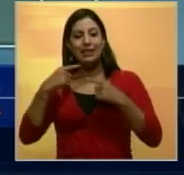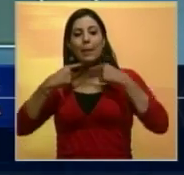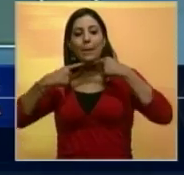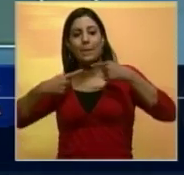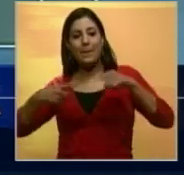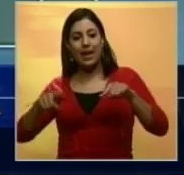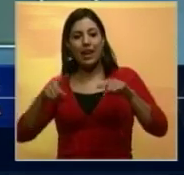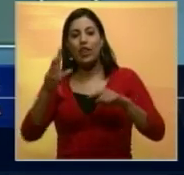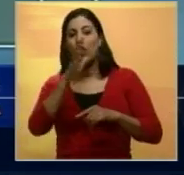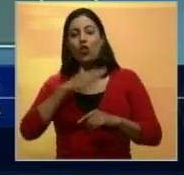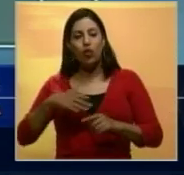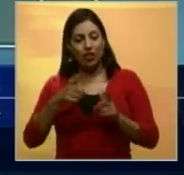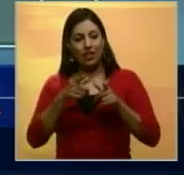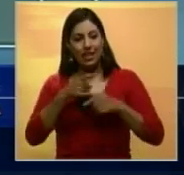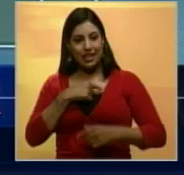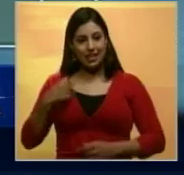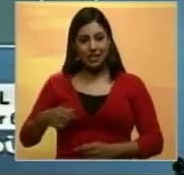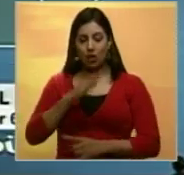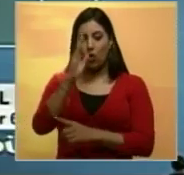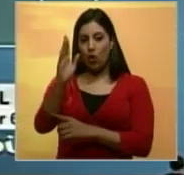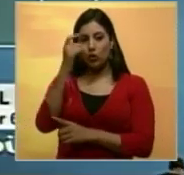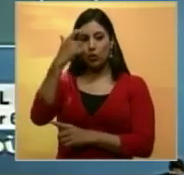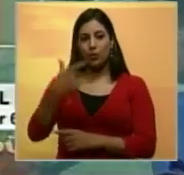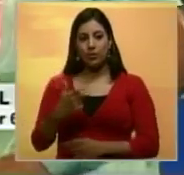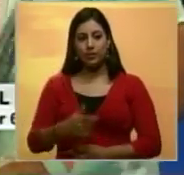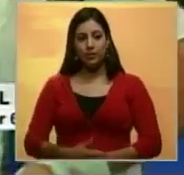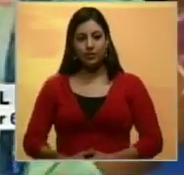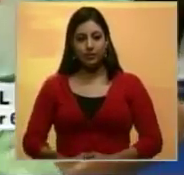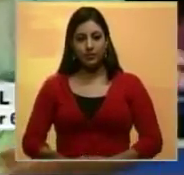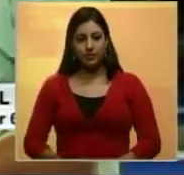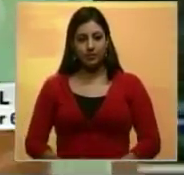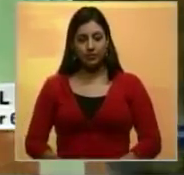de Shanghái contra el serbio Víctor Trojkic.